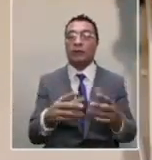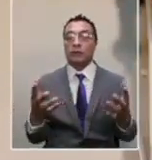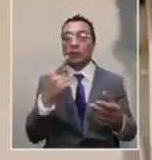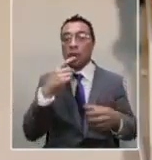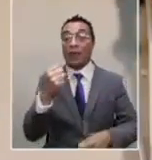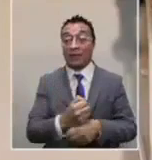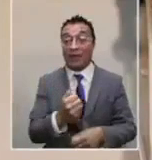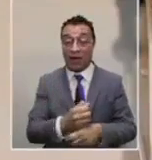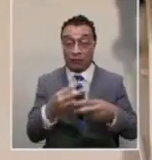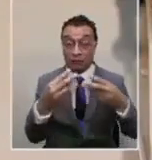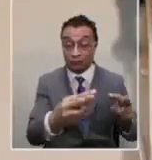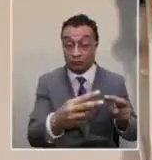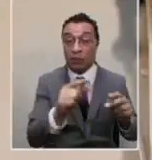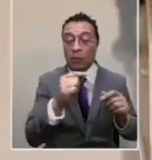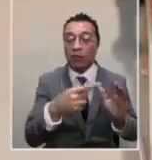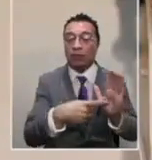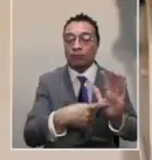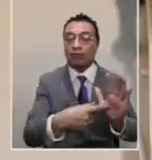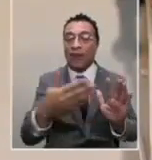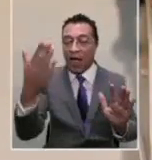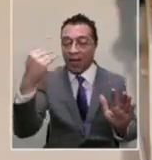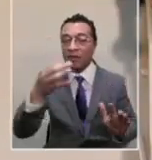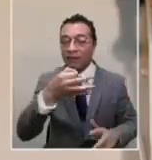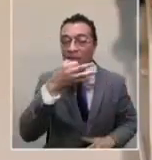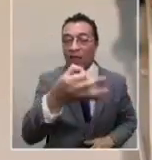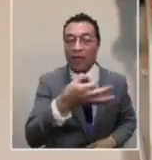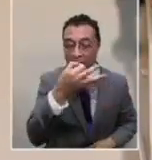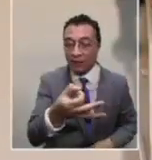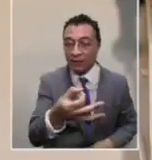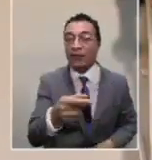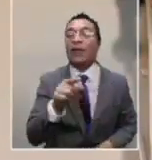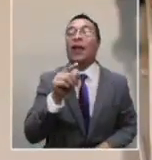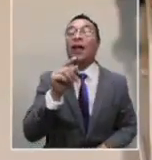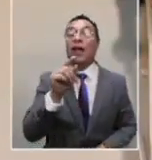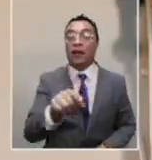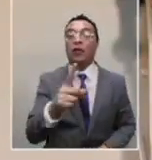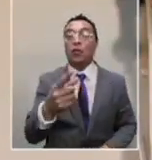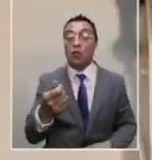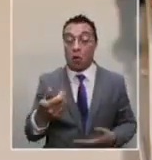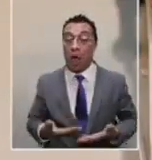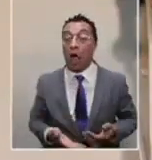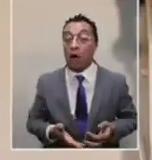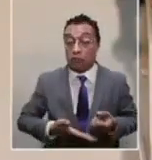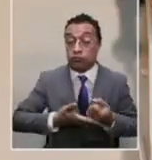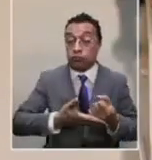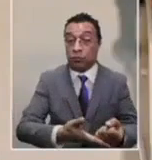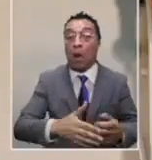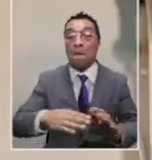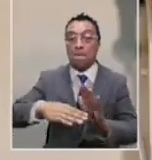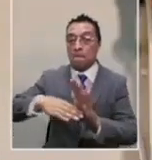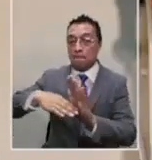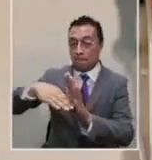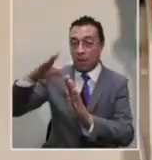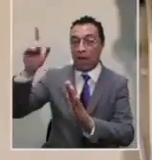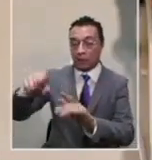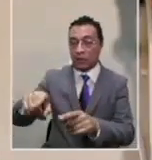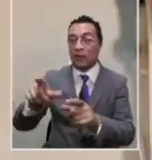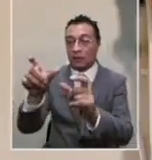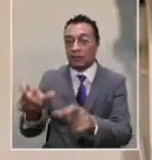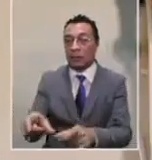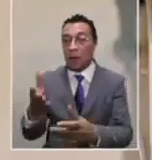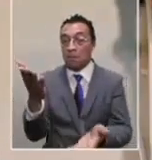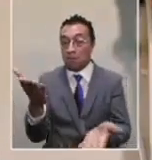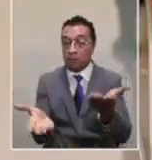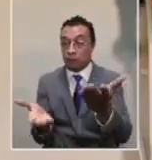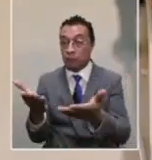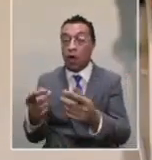absolutos, pero también en términos de su trabajo, como te señalaba antes, Matilda, hay un aporte que es relativamente mayor en el caso, o